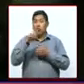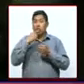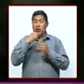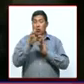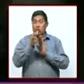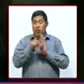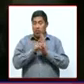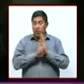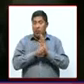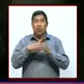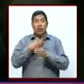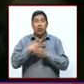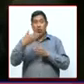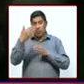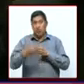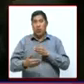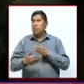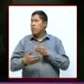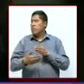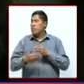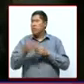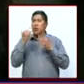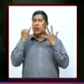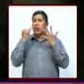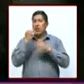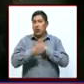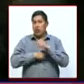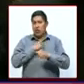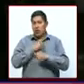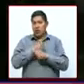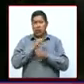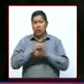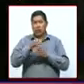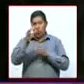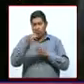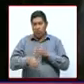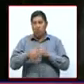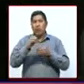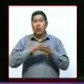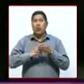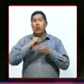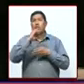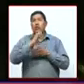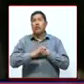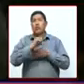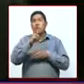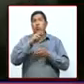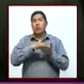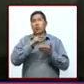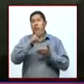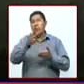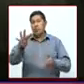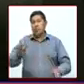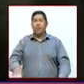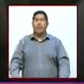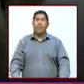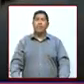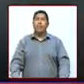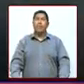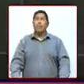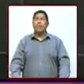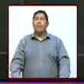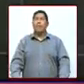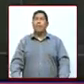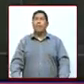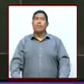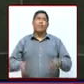Constitución su mandato concluye al término de los 6 años que se cumplen este octubre de 2024